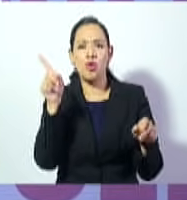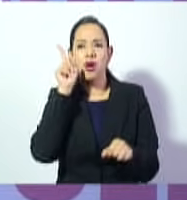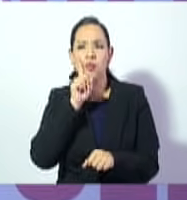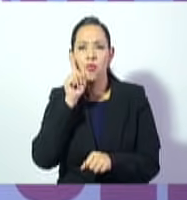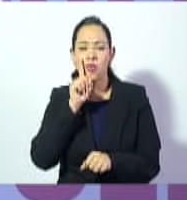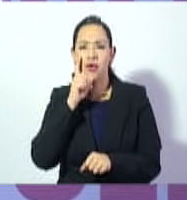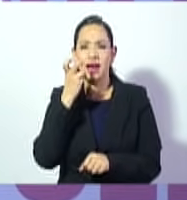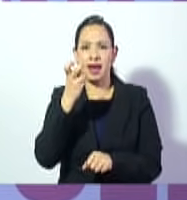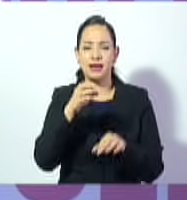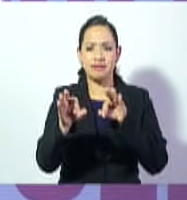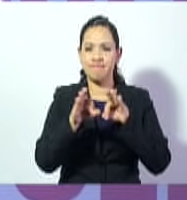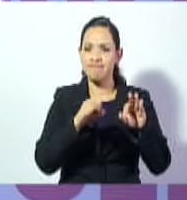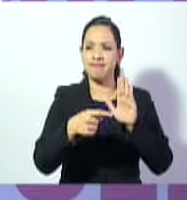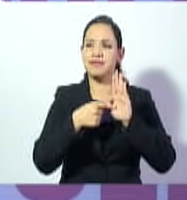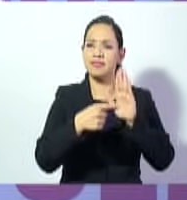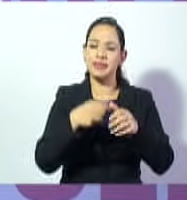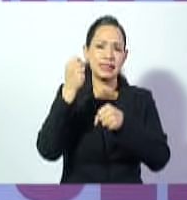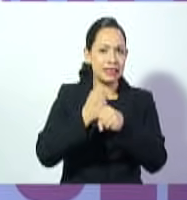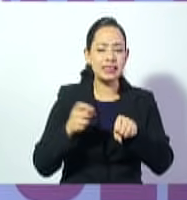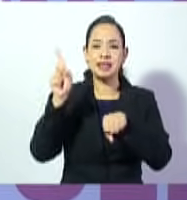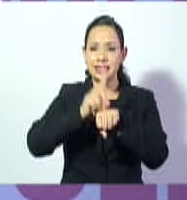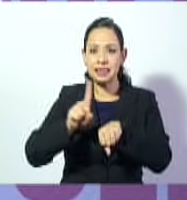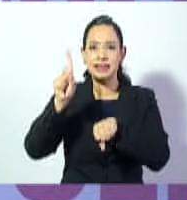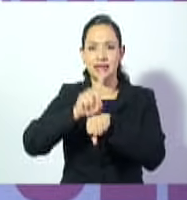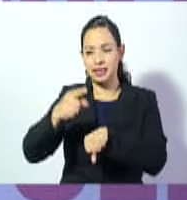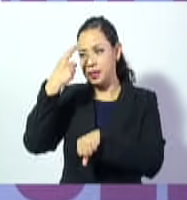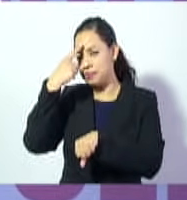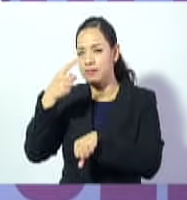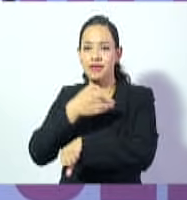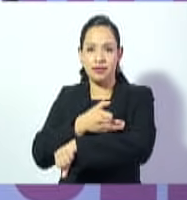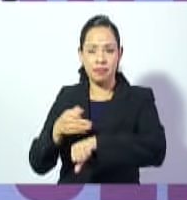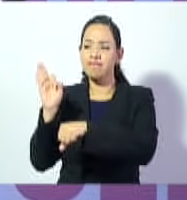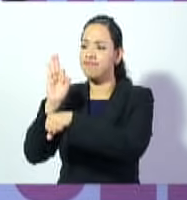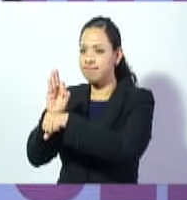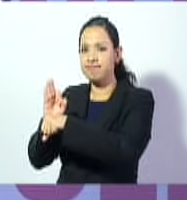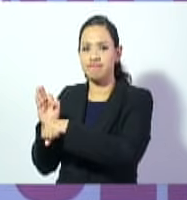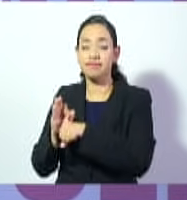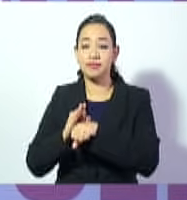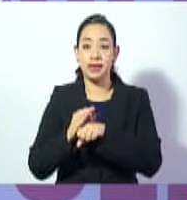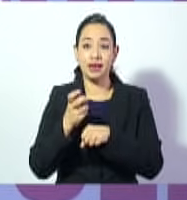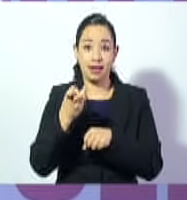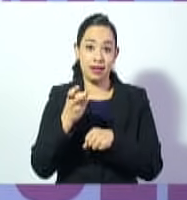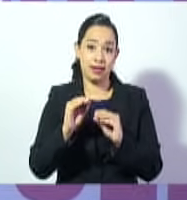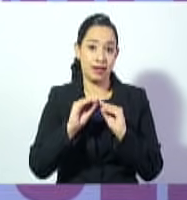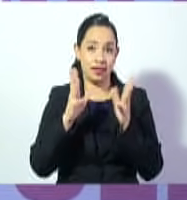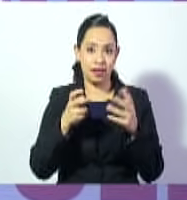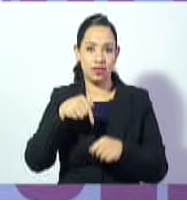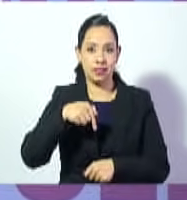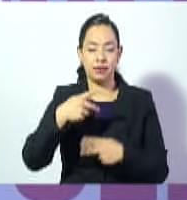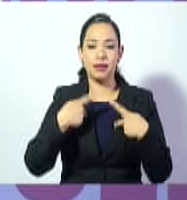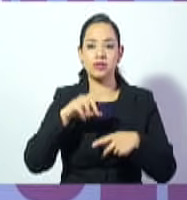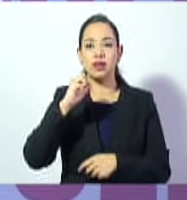entregamos todos los días para defender a los nuestros así una vez más los chihuahuenses seremos